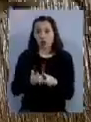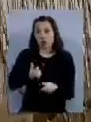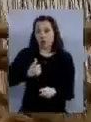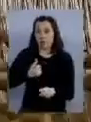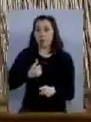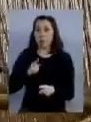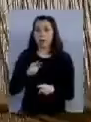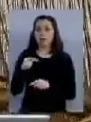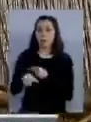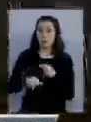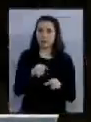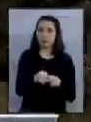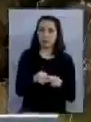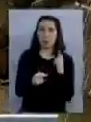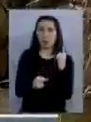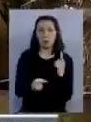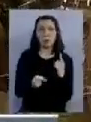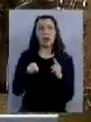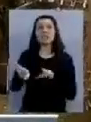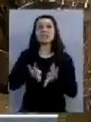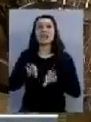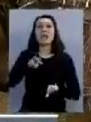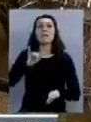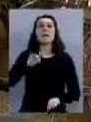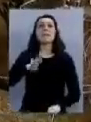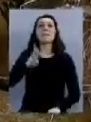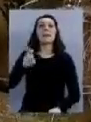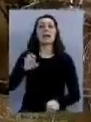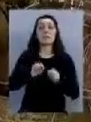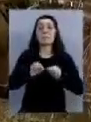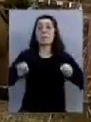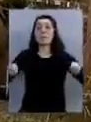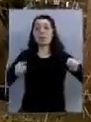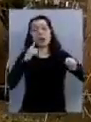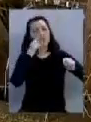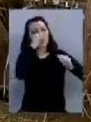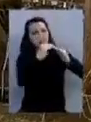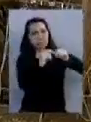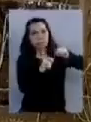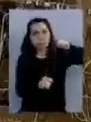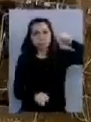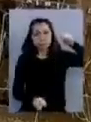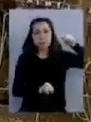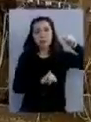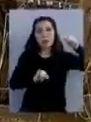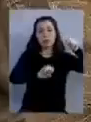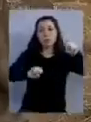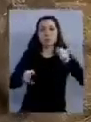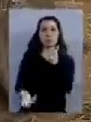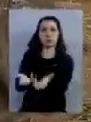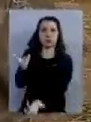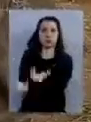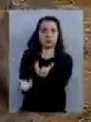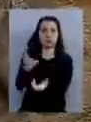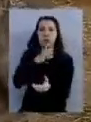es parte de un proceso. Esta es la selección del mimbre, donde la sacamos por medida para después echarla a coser. A